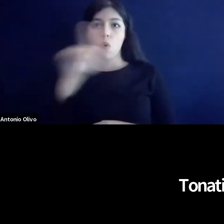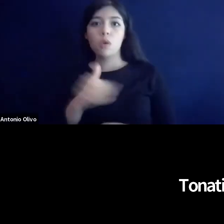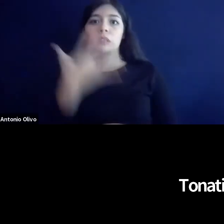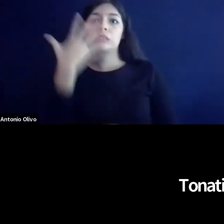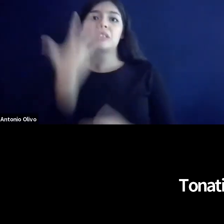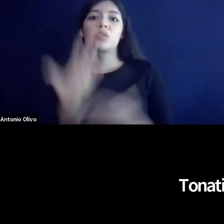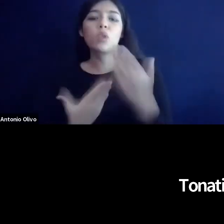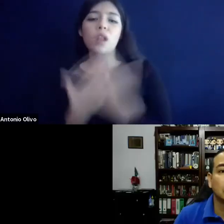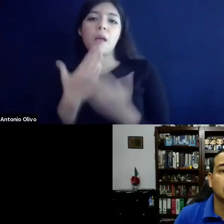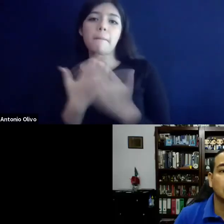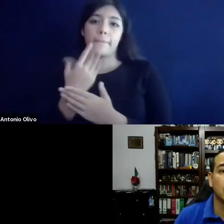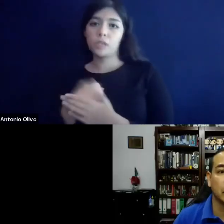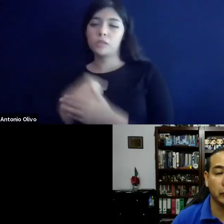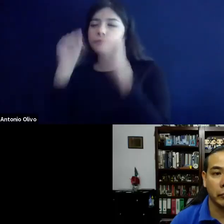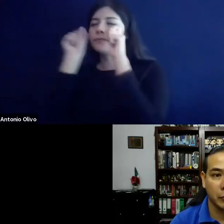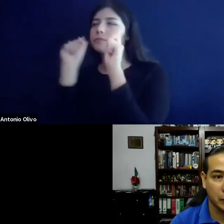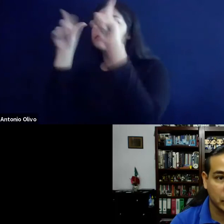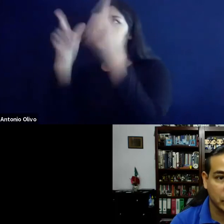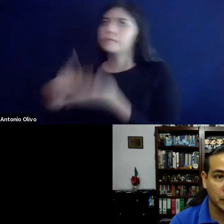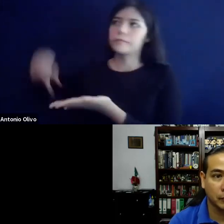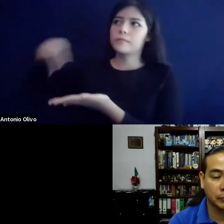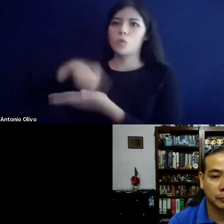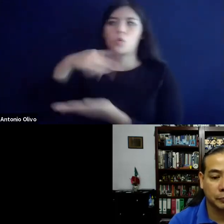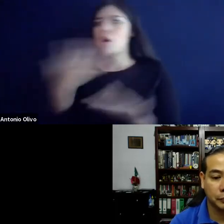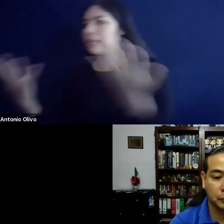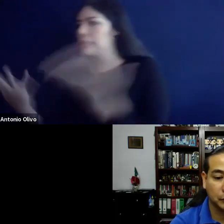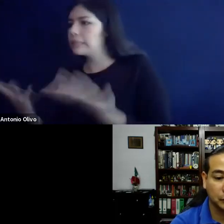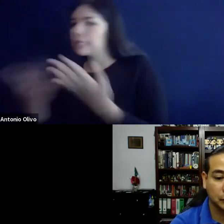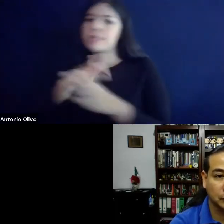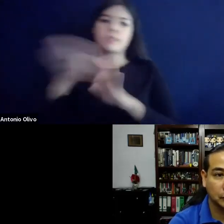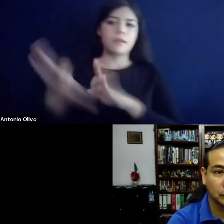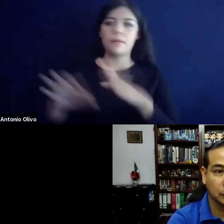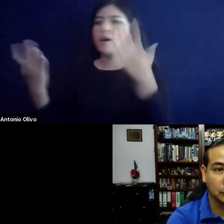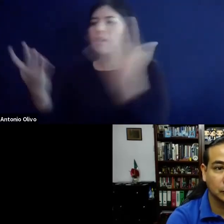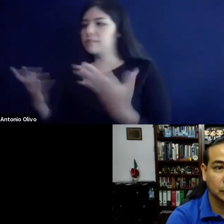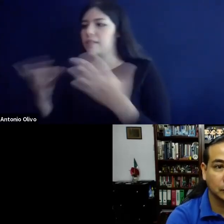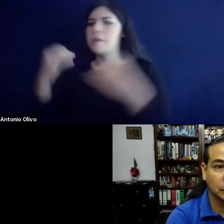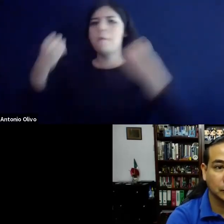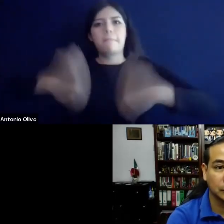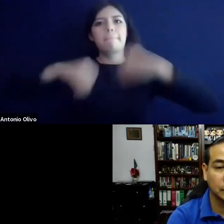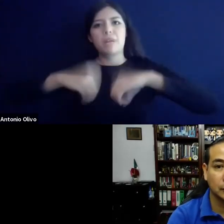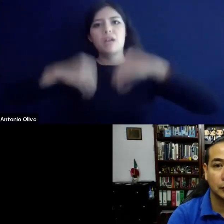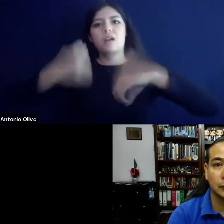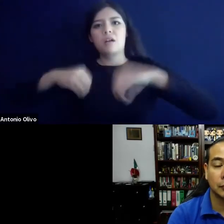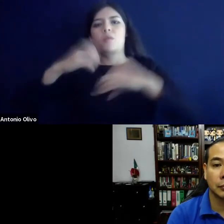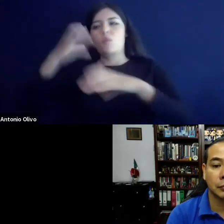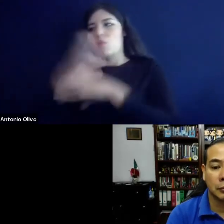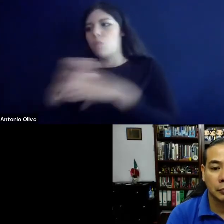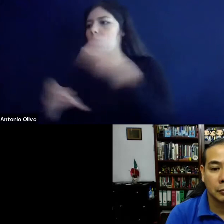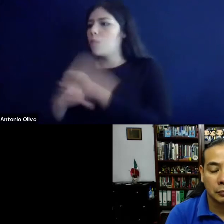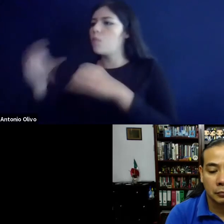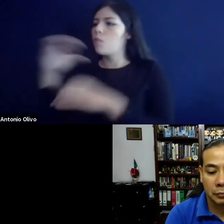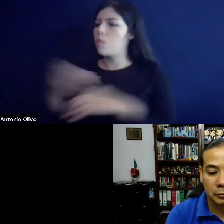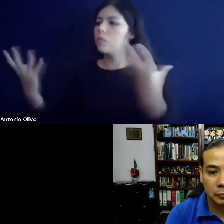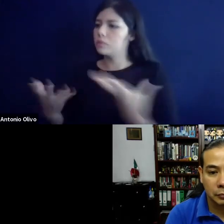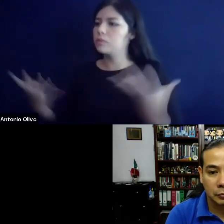No. ¿Por qué? Porque estoy así de tengo que hacer esto y tengo que hacer esto y tengo que hacer esto y tengo que... Vives obsesionado con eso. Pero haz eso